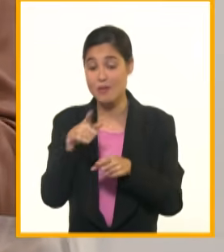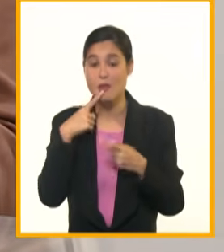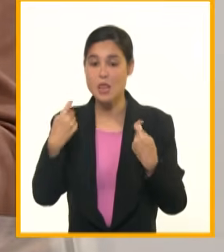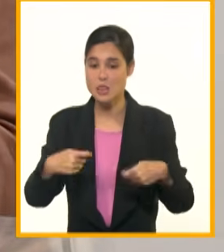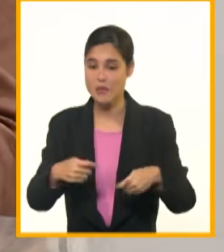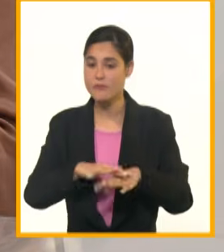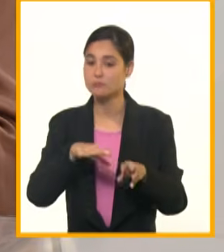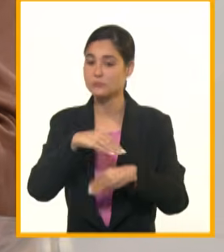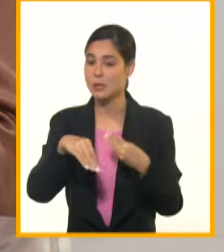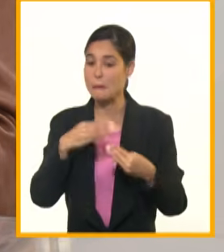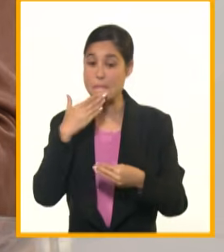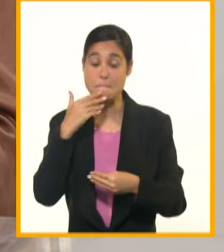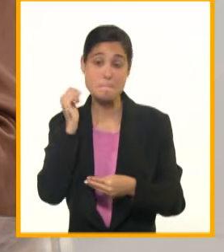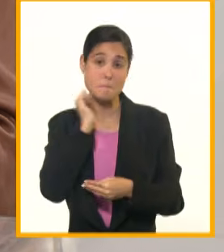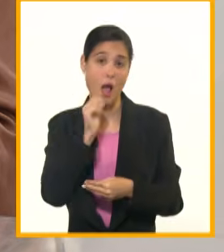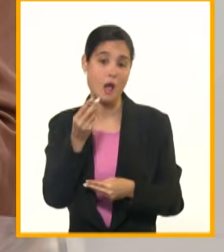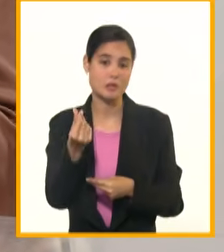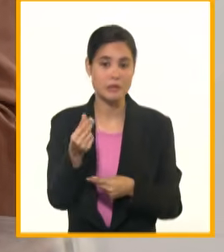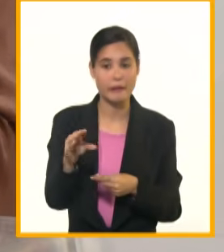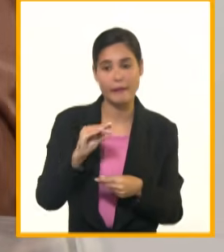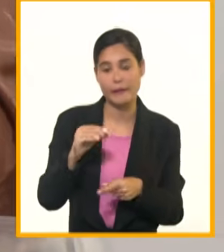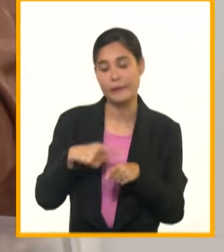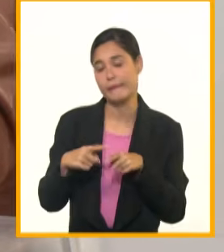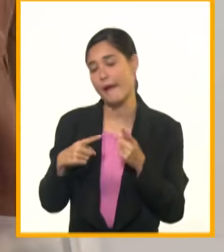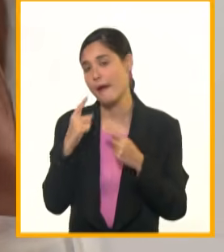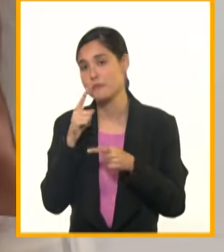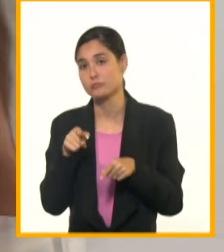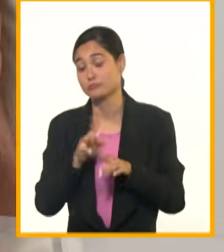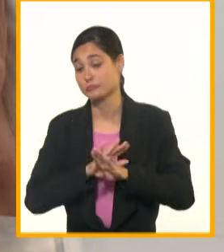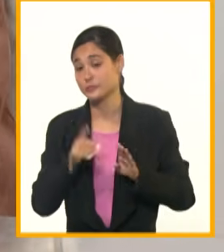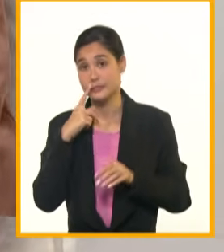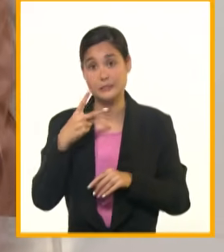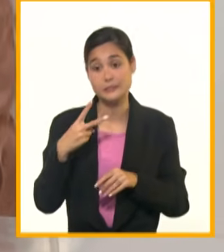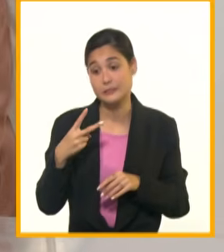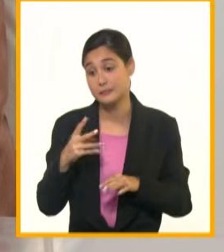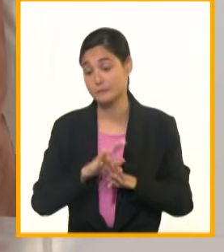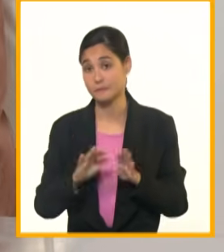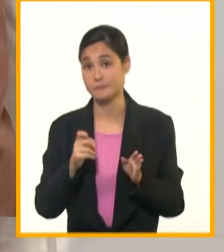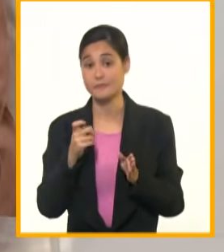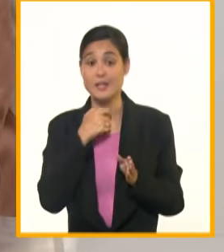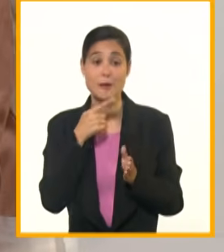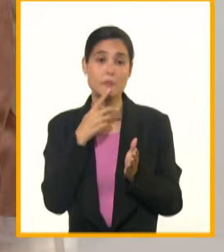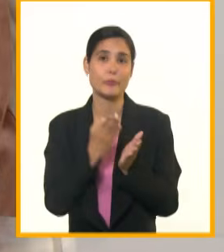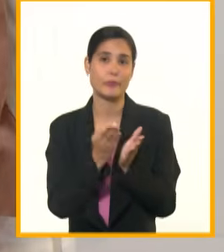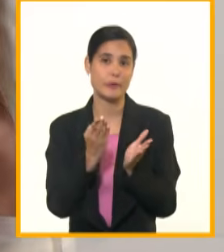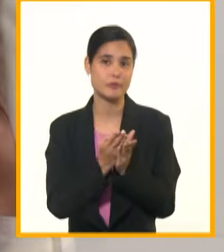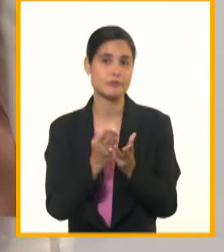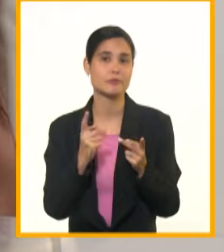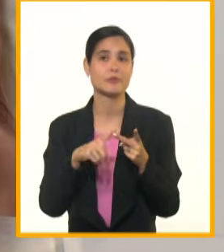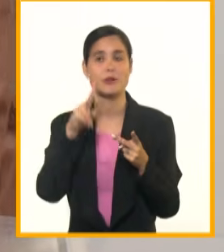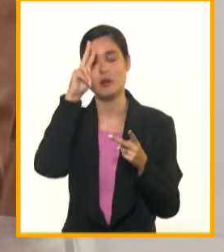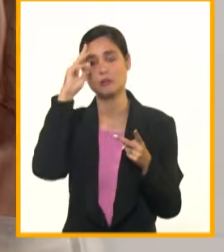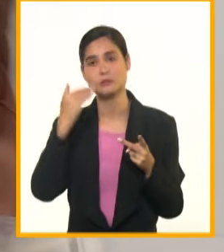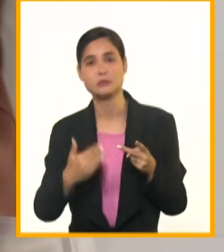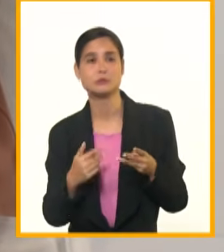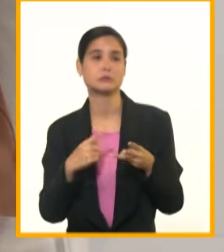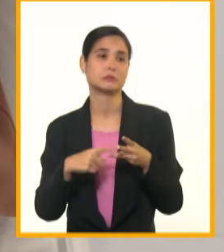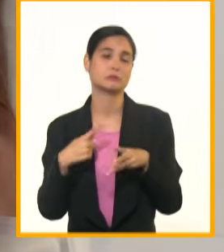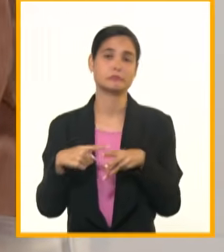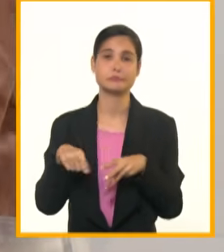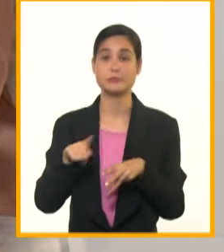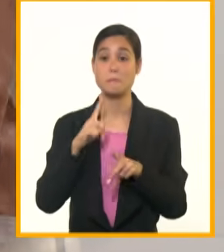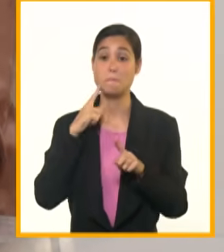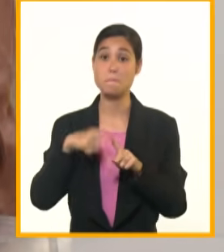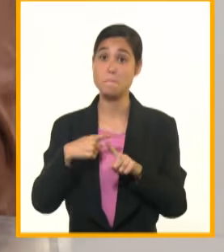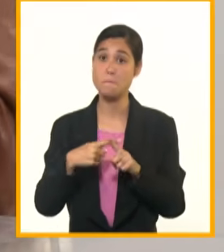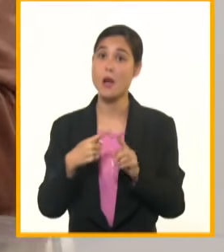estabilidad macroeconómica en la provincia y además el pedacito que le toca a Artemisa del país tenemos que cumplirlo